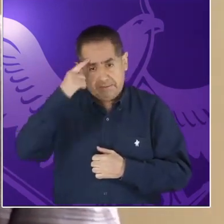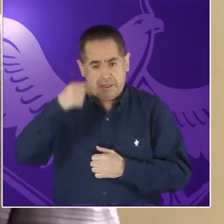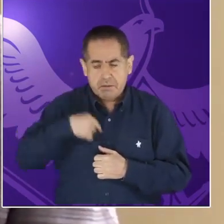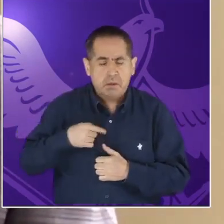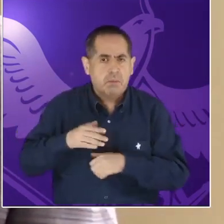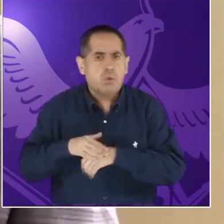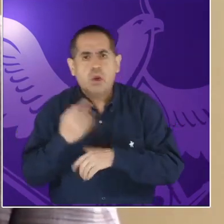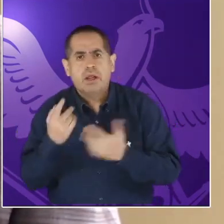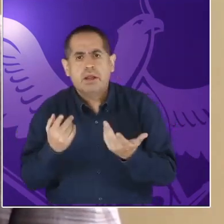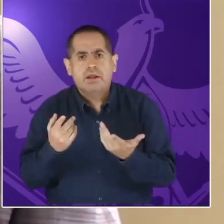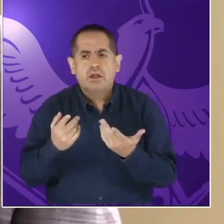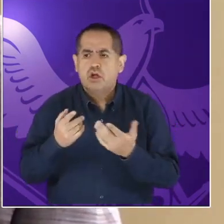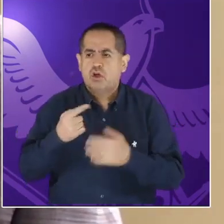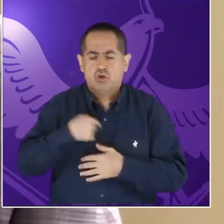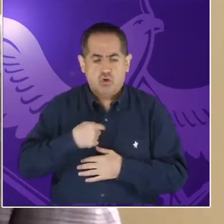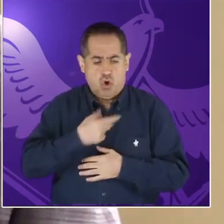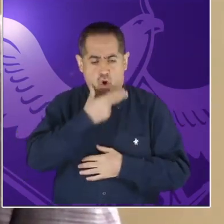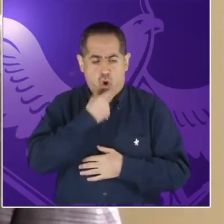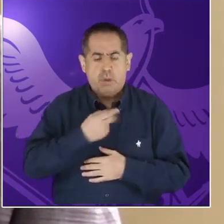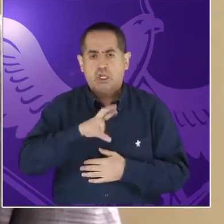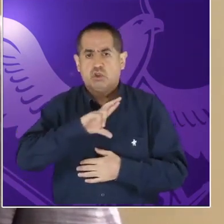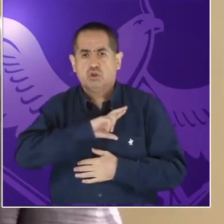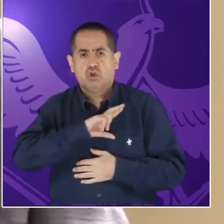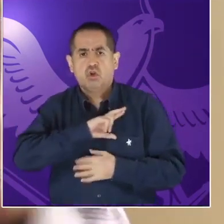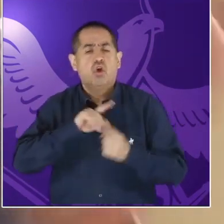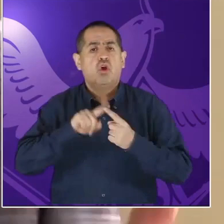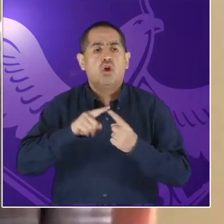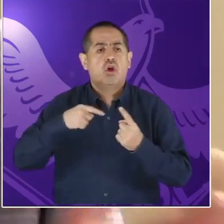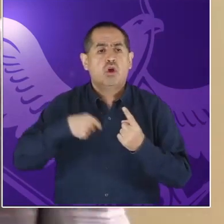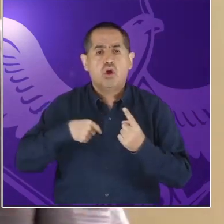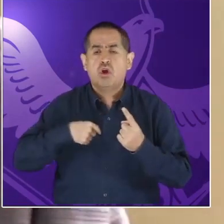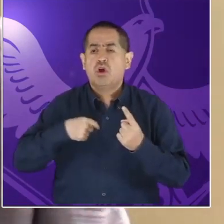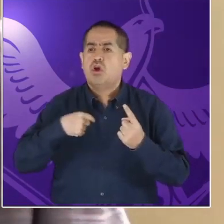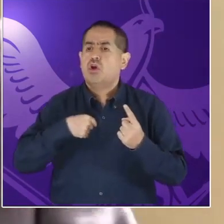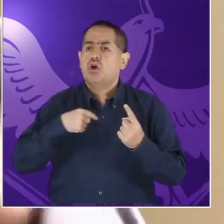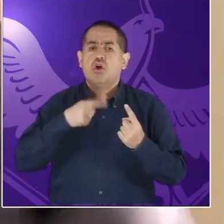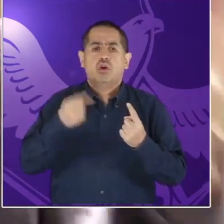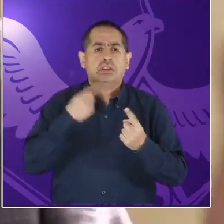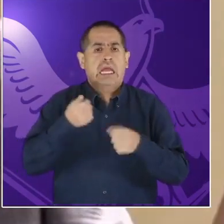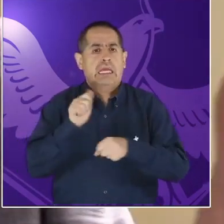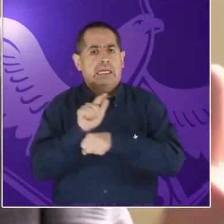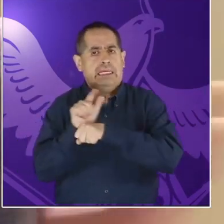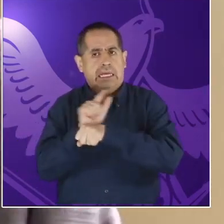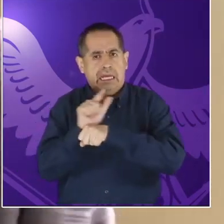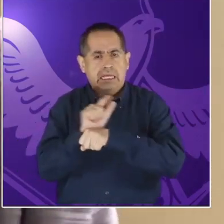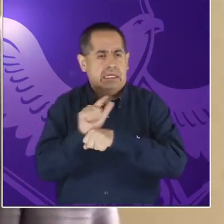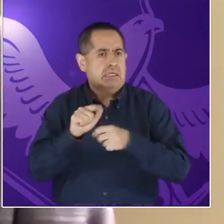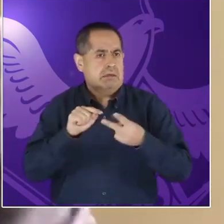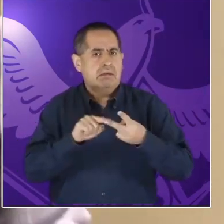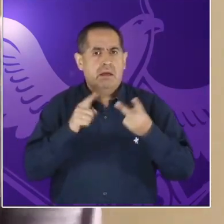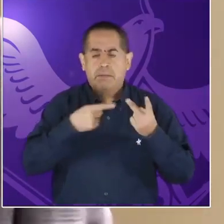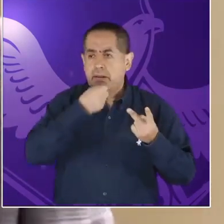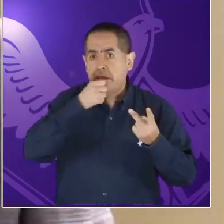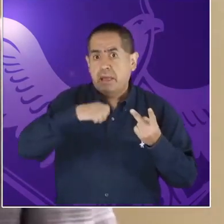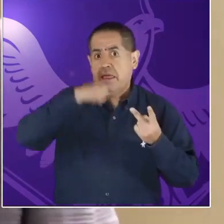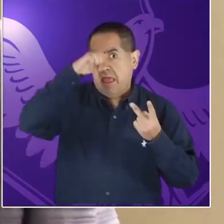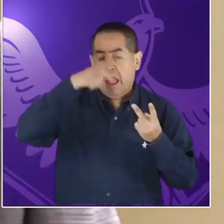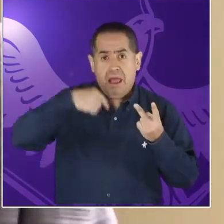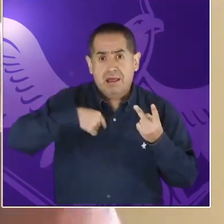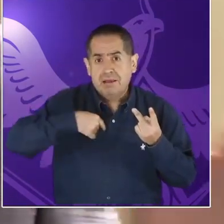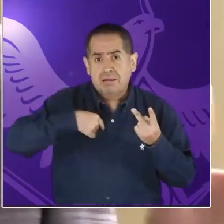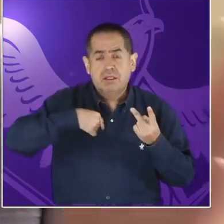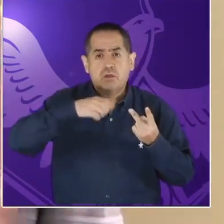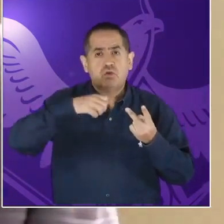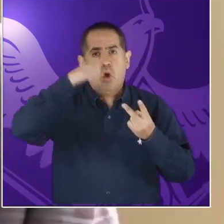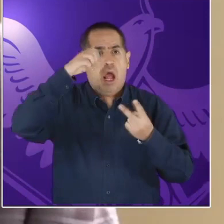ha resultado interesante no solamente por ser un hombre soltero, por ser un hombre gay, sino también